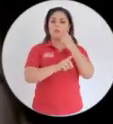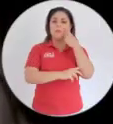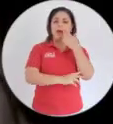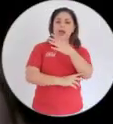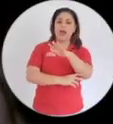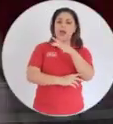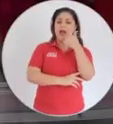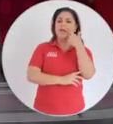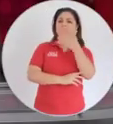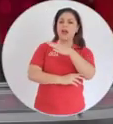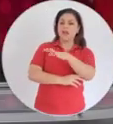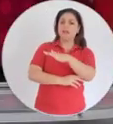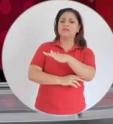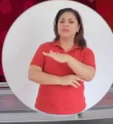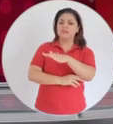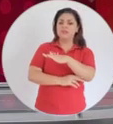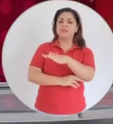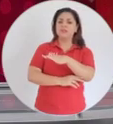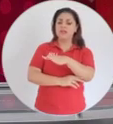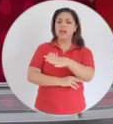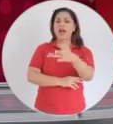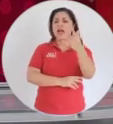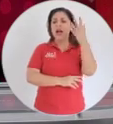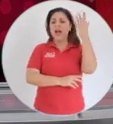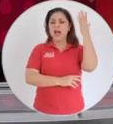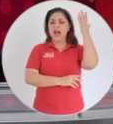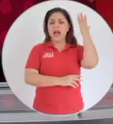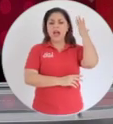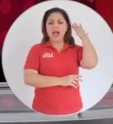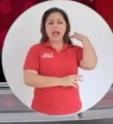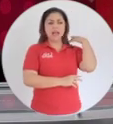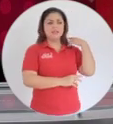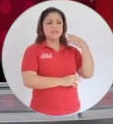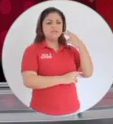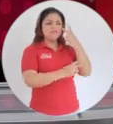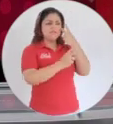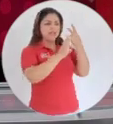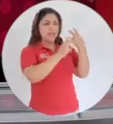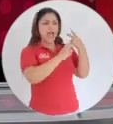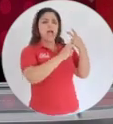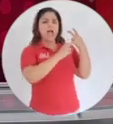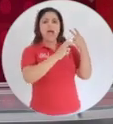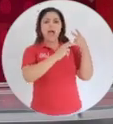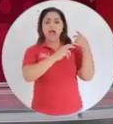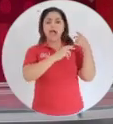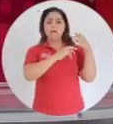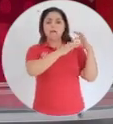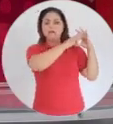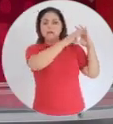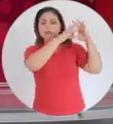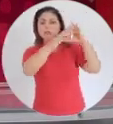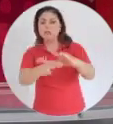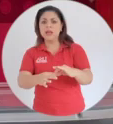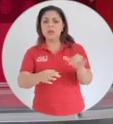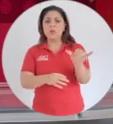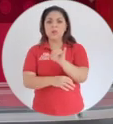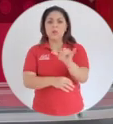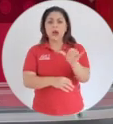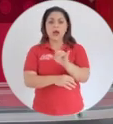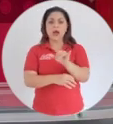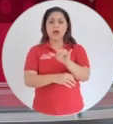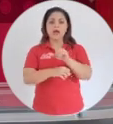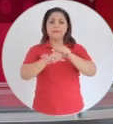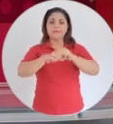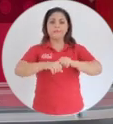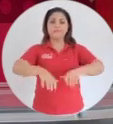similar a la anterior a que se desatara toda esa